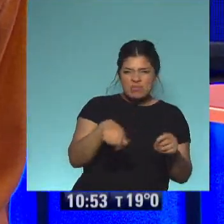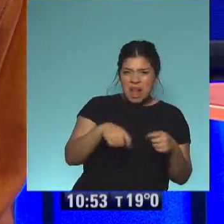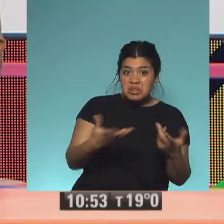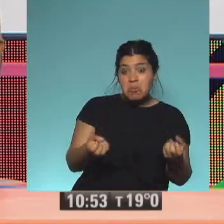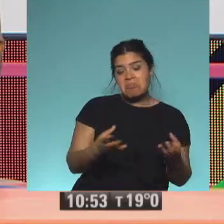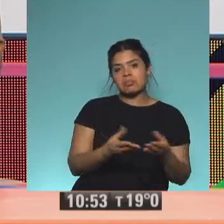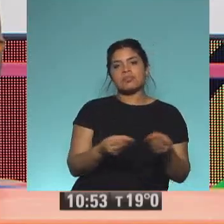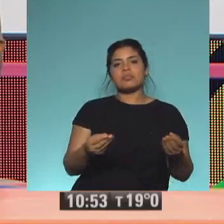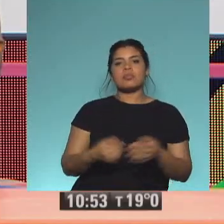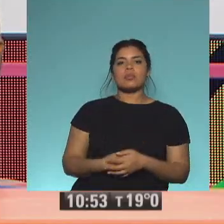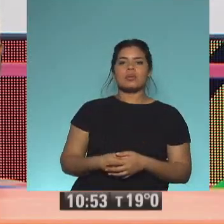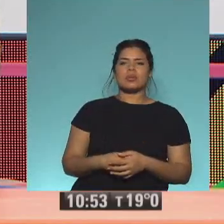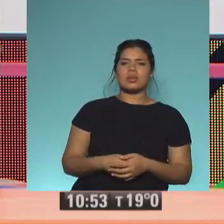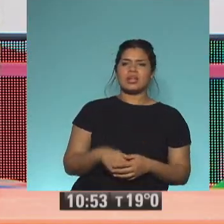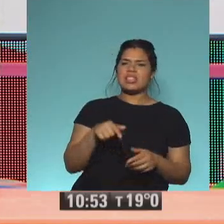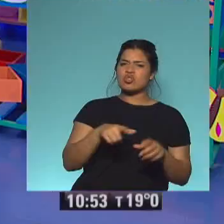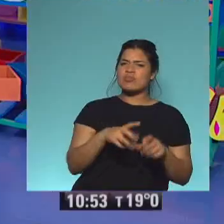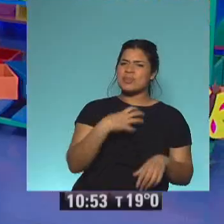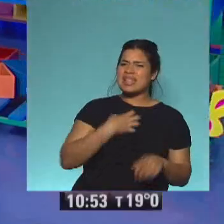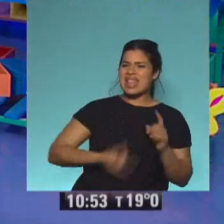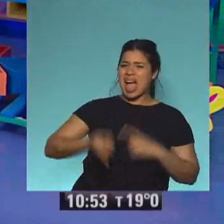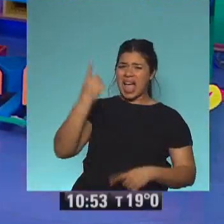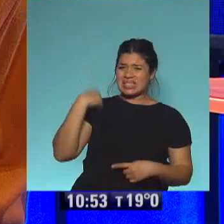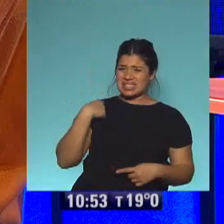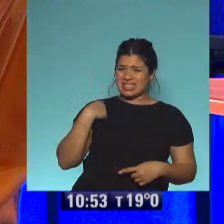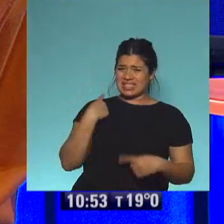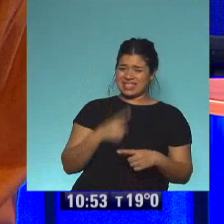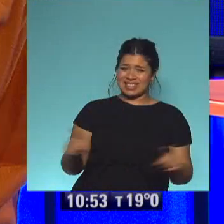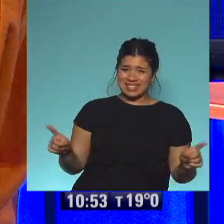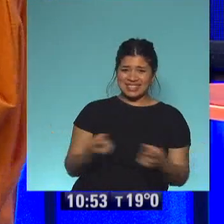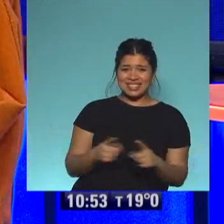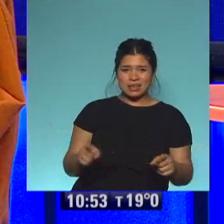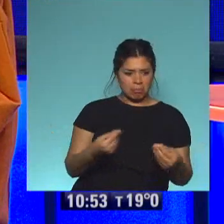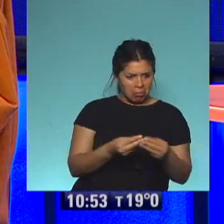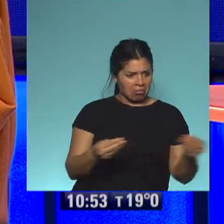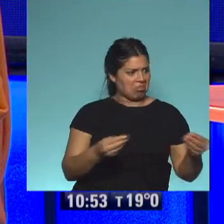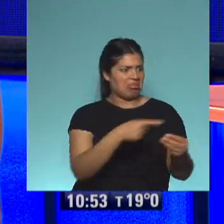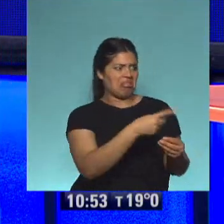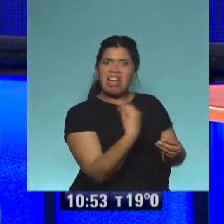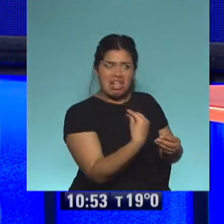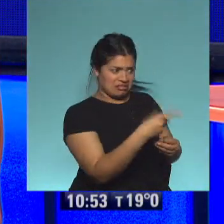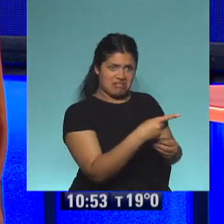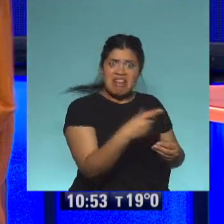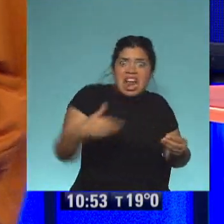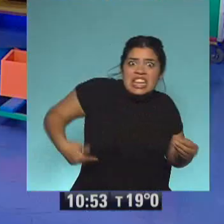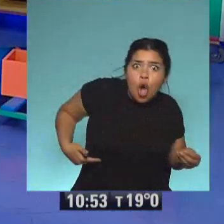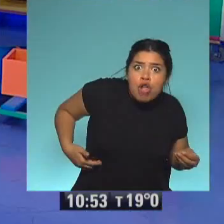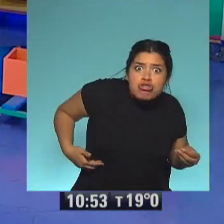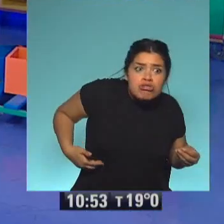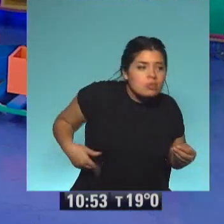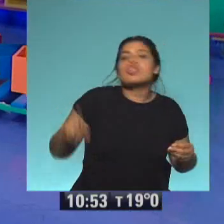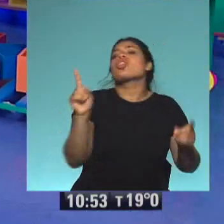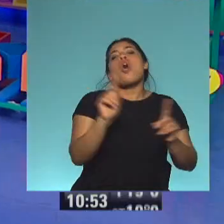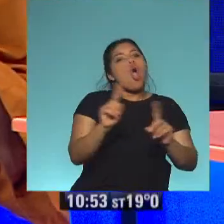Es un invento que hizo Mauro ayer. Un famoso inventor de instrumentos. ¿Qué es esto de la punta? ¿Un riñón? No, esto no, es un globo. Un